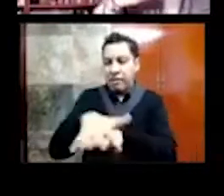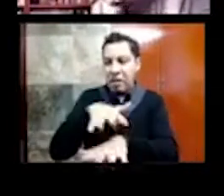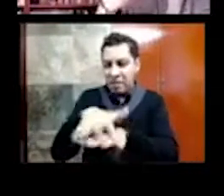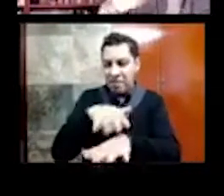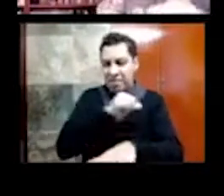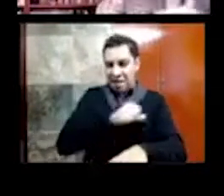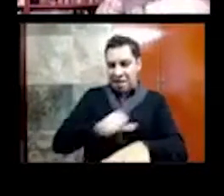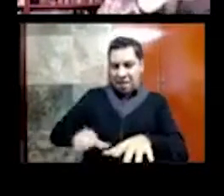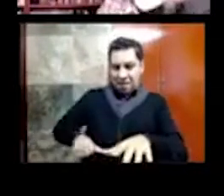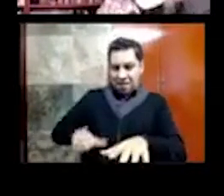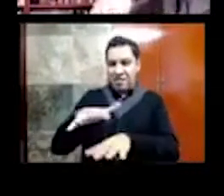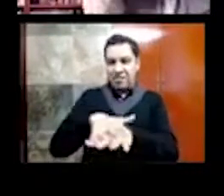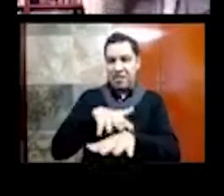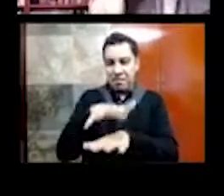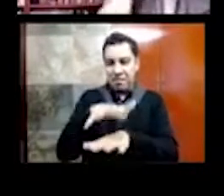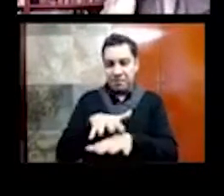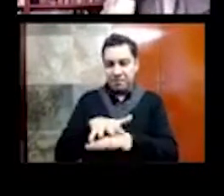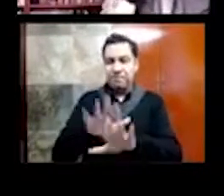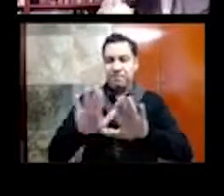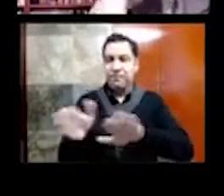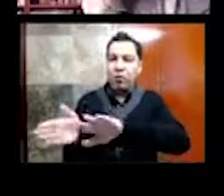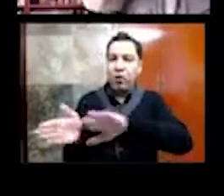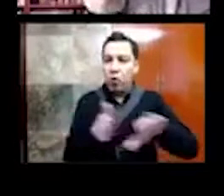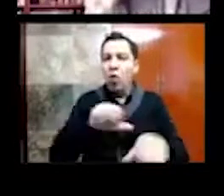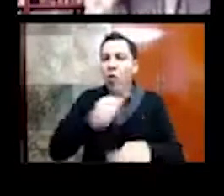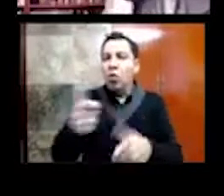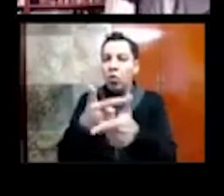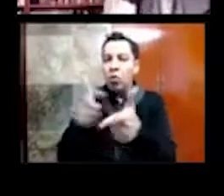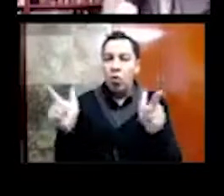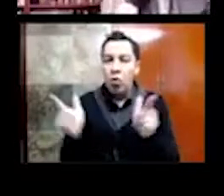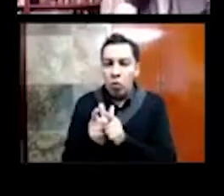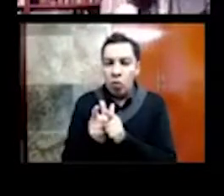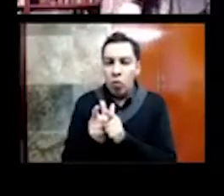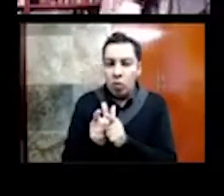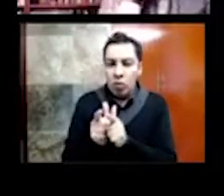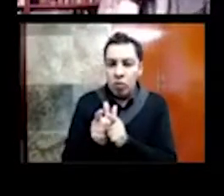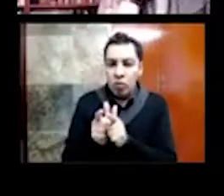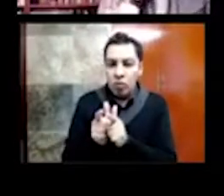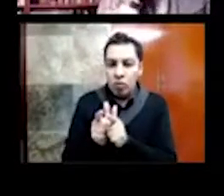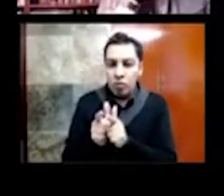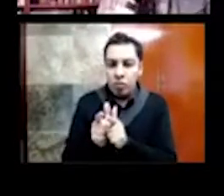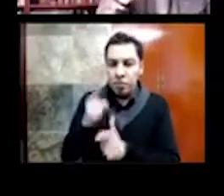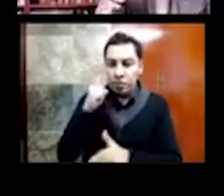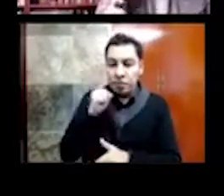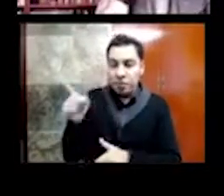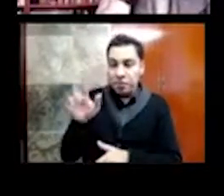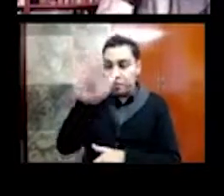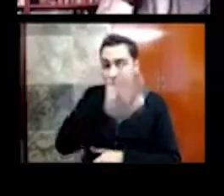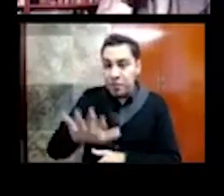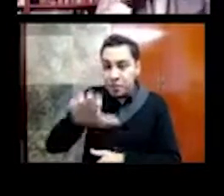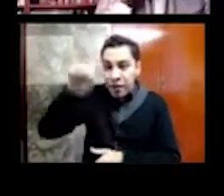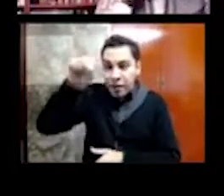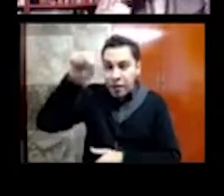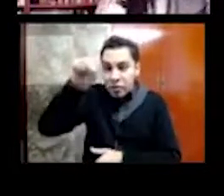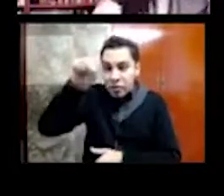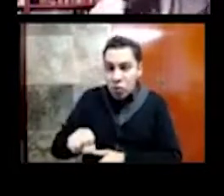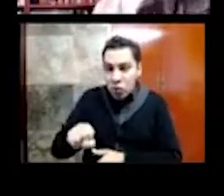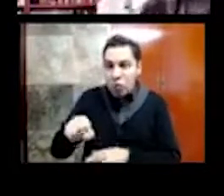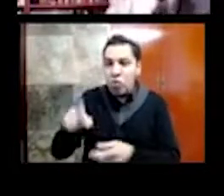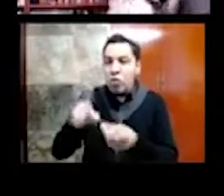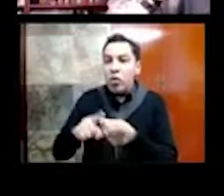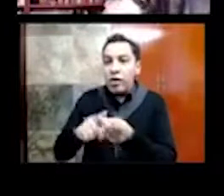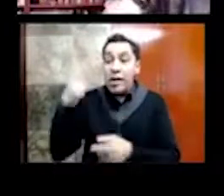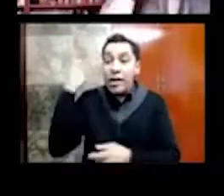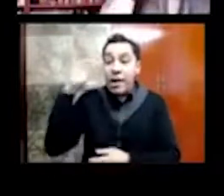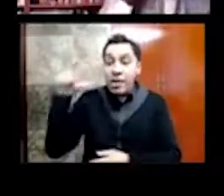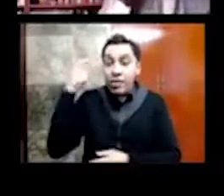quizá pames también, entablando una relación vertical, norte-sur, con la región de la Sierra Gorda de Querétaro y